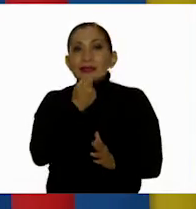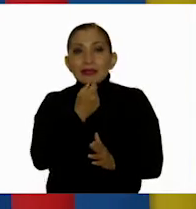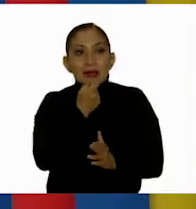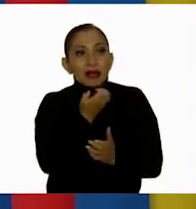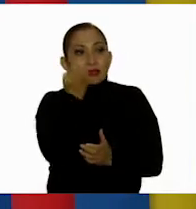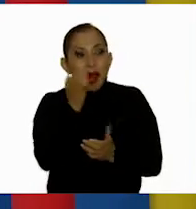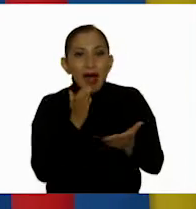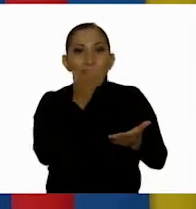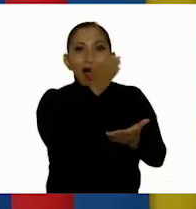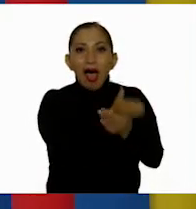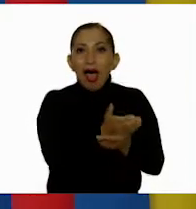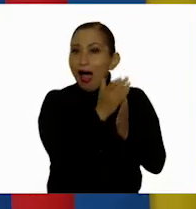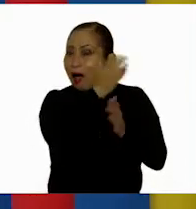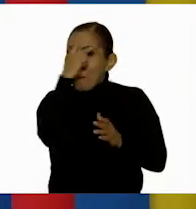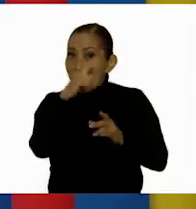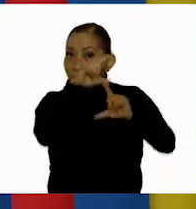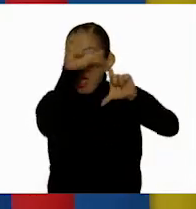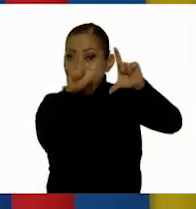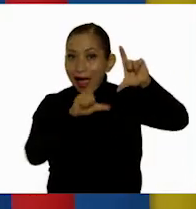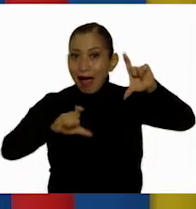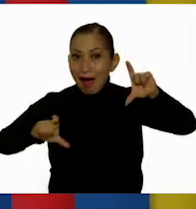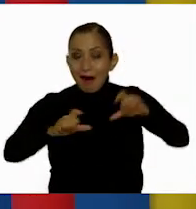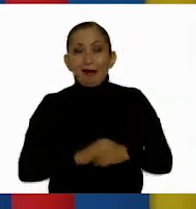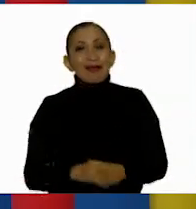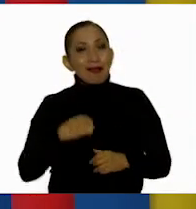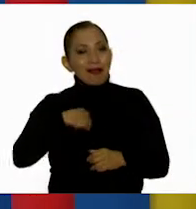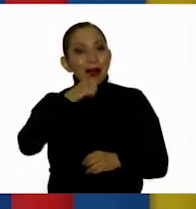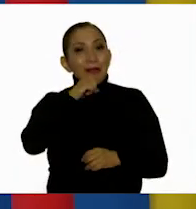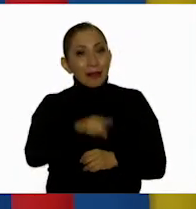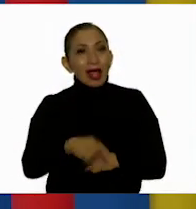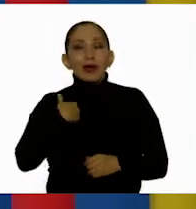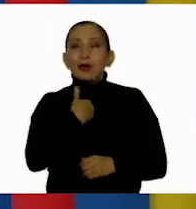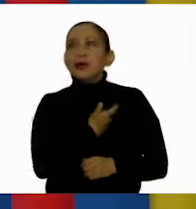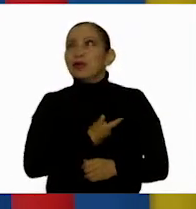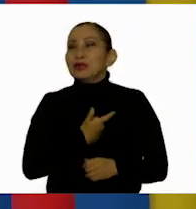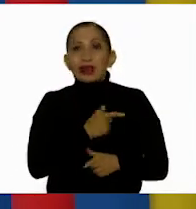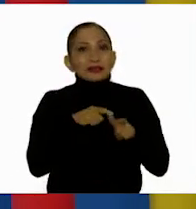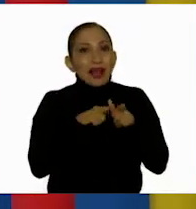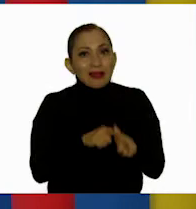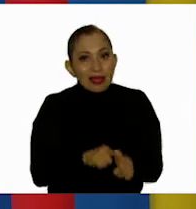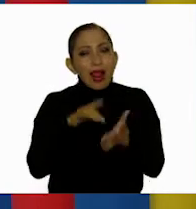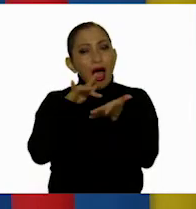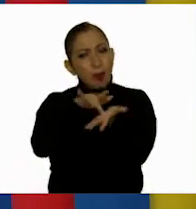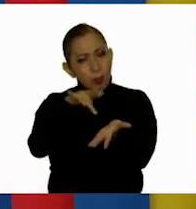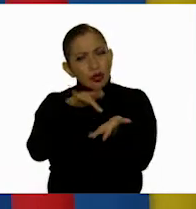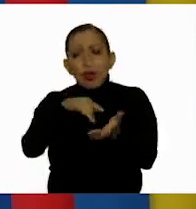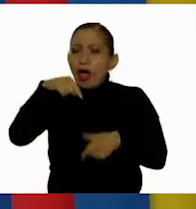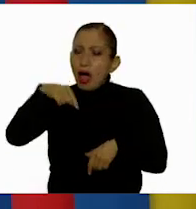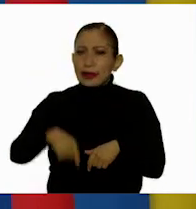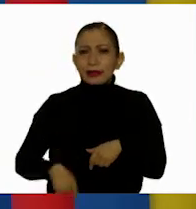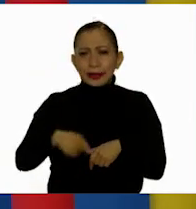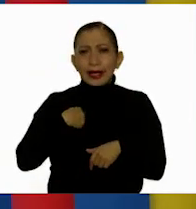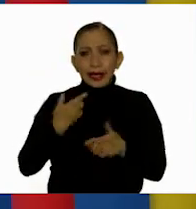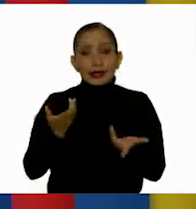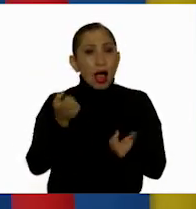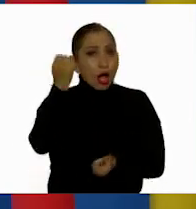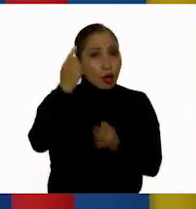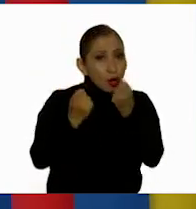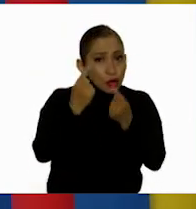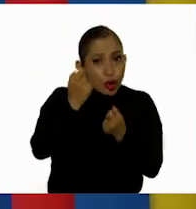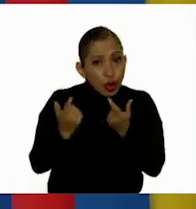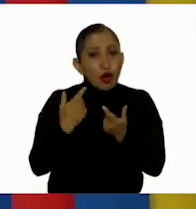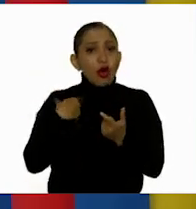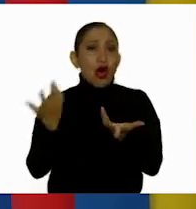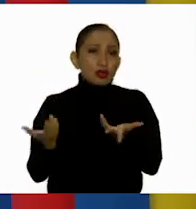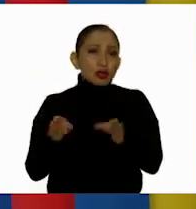a lo largo de toda la República Mexicana. Y me da todavía más gusto poder seguirlos apoyando aquí a los que vayan a